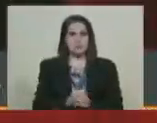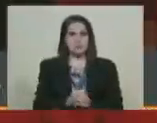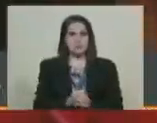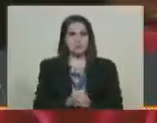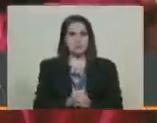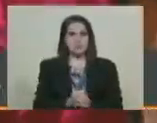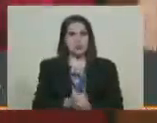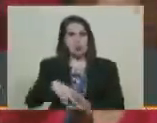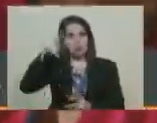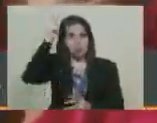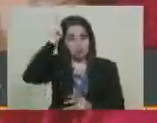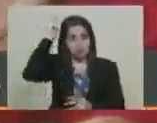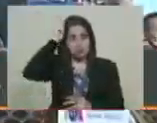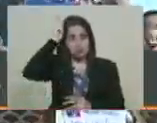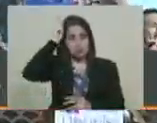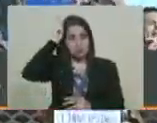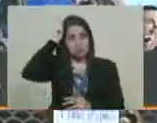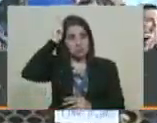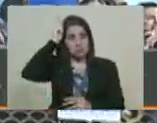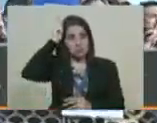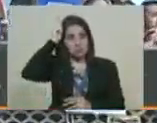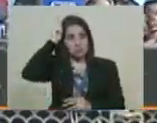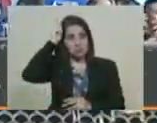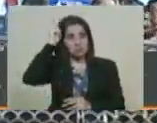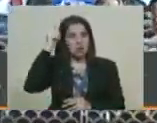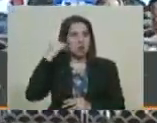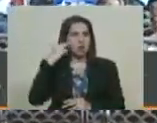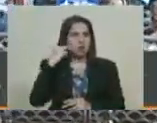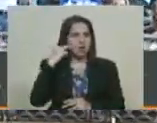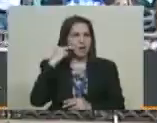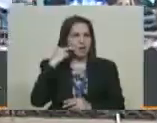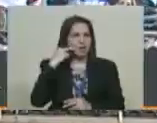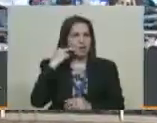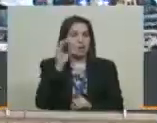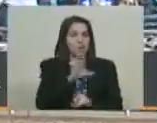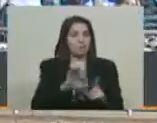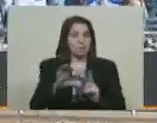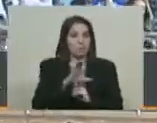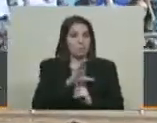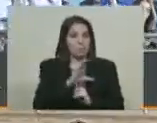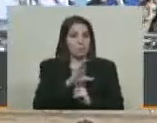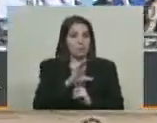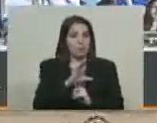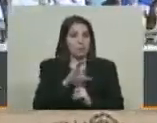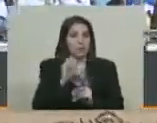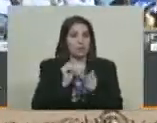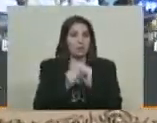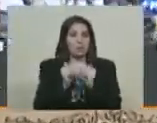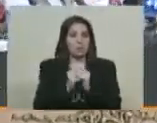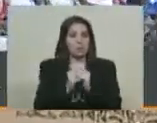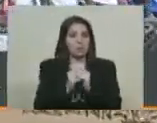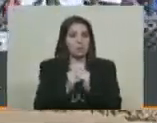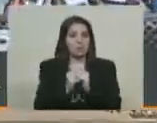los indígenas, de los afrovenezolanos, de la cultura, del deporte.